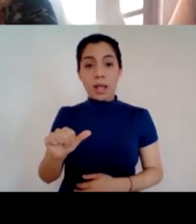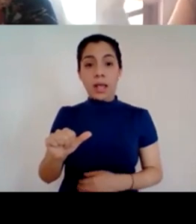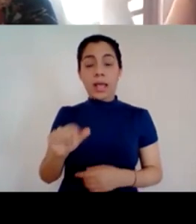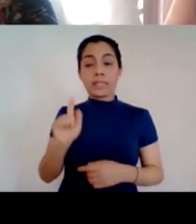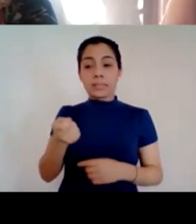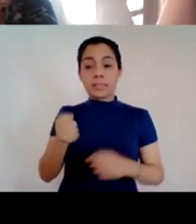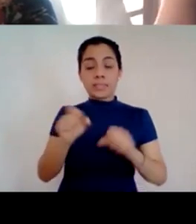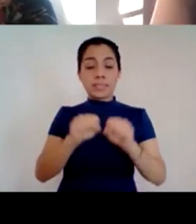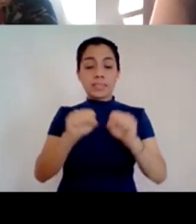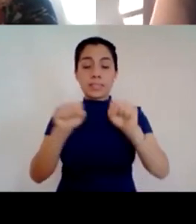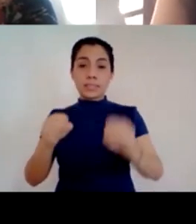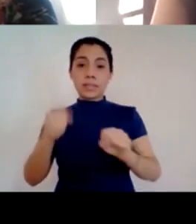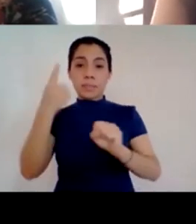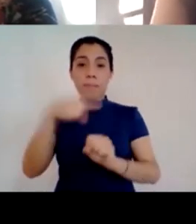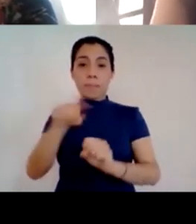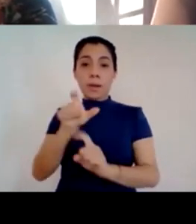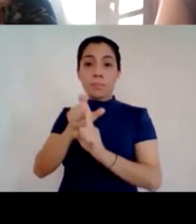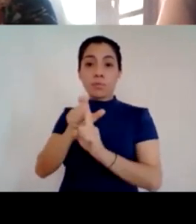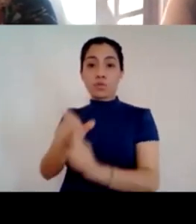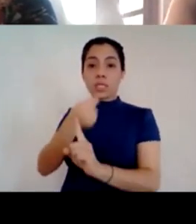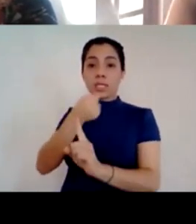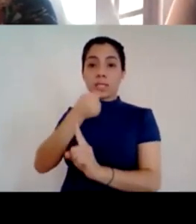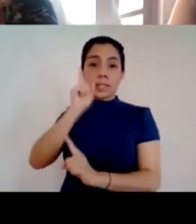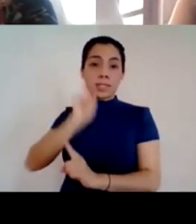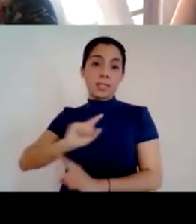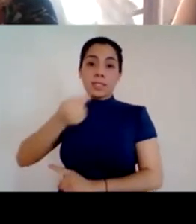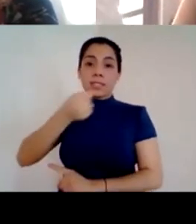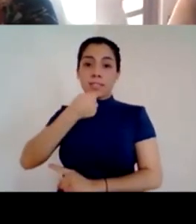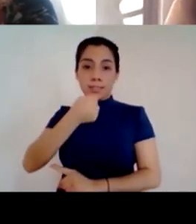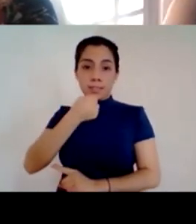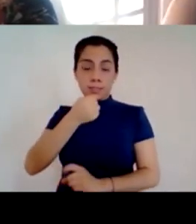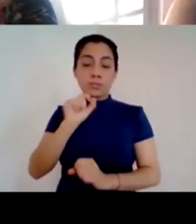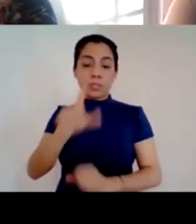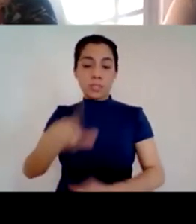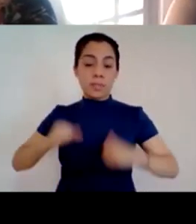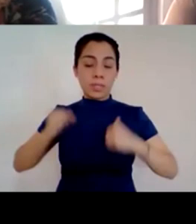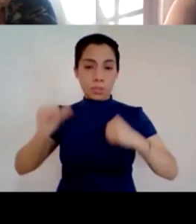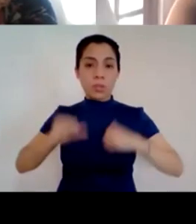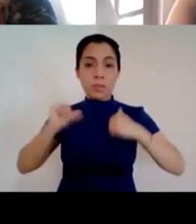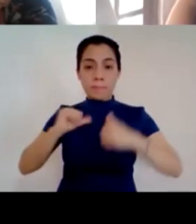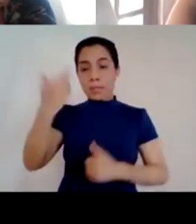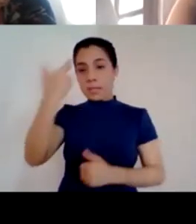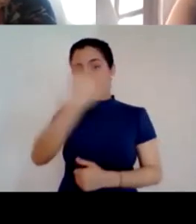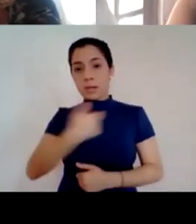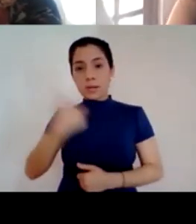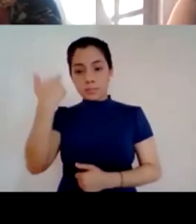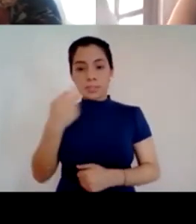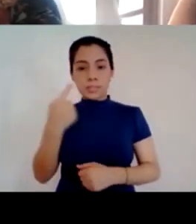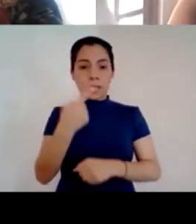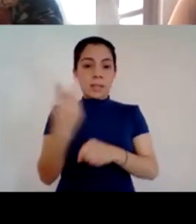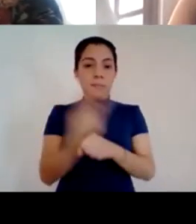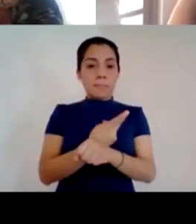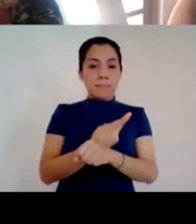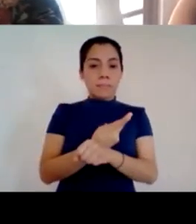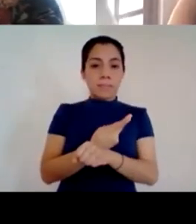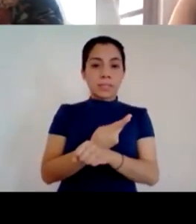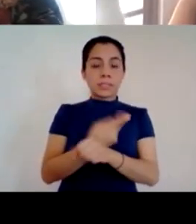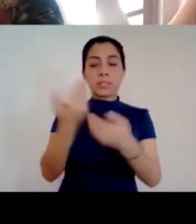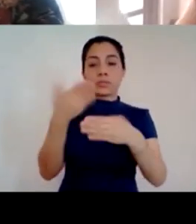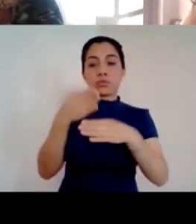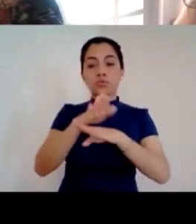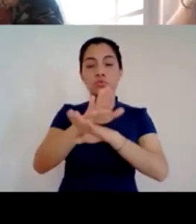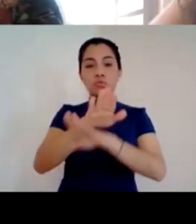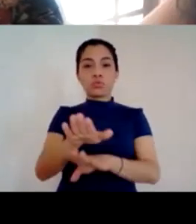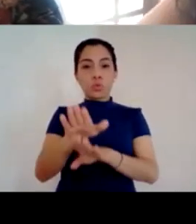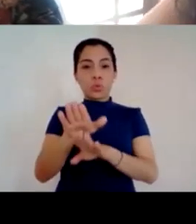un sistema que protege a niños, niñas y adolescentes que se encarga justo de estar revisando qué está pasando y desarrollar políticas públicas para esos